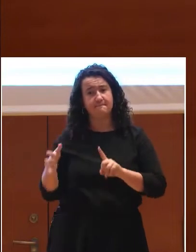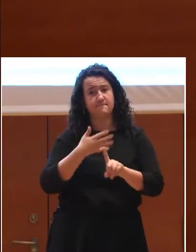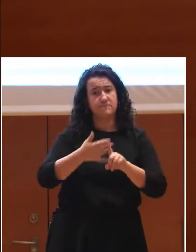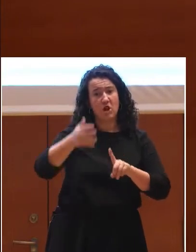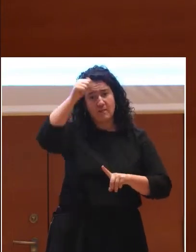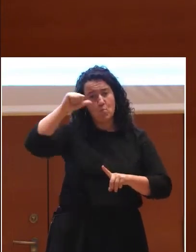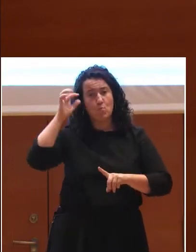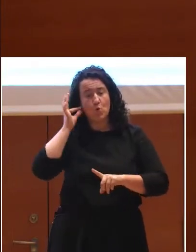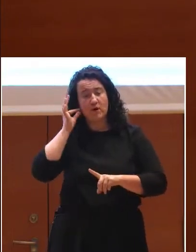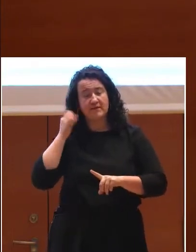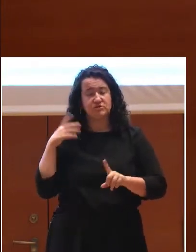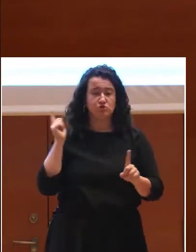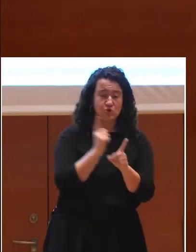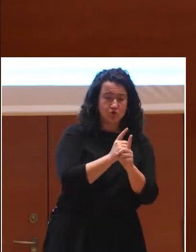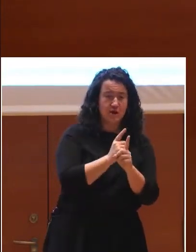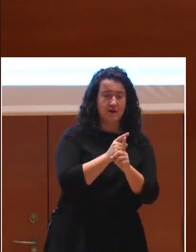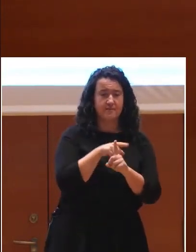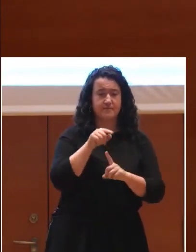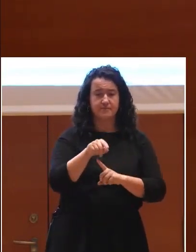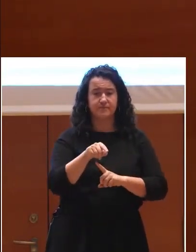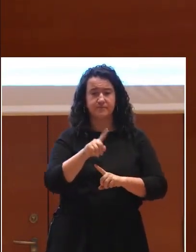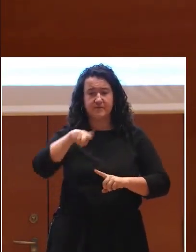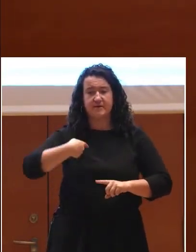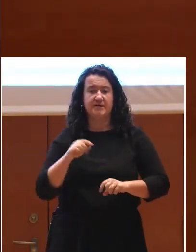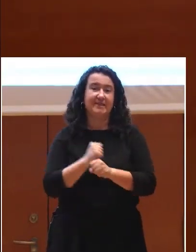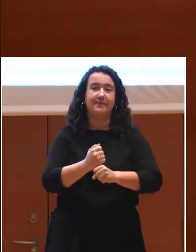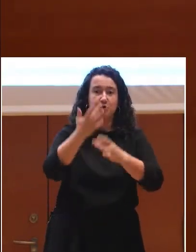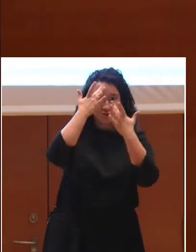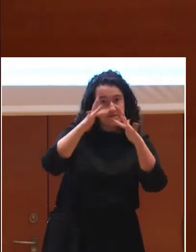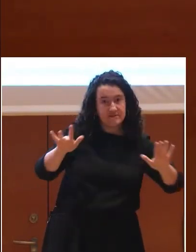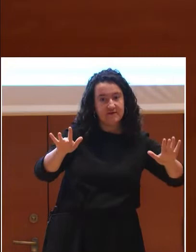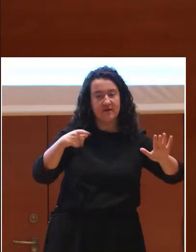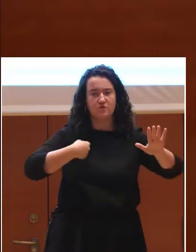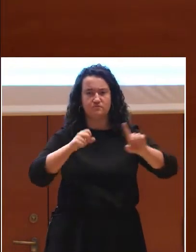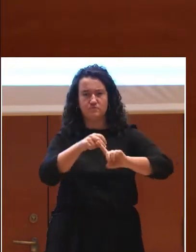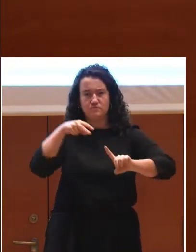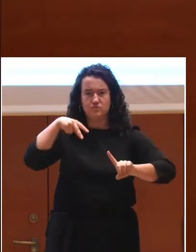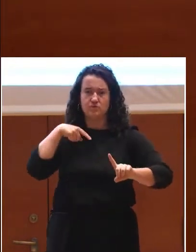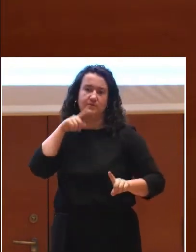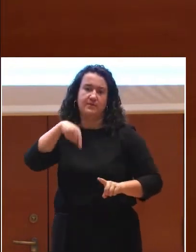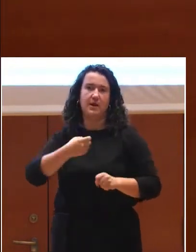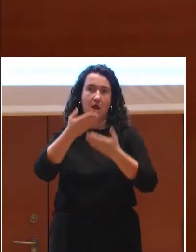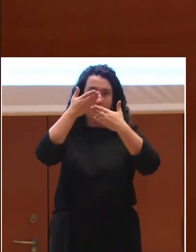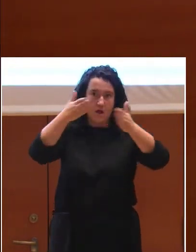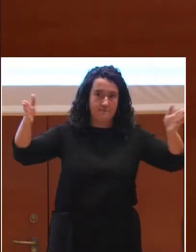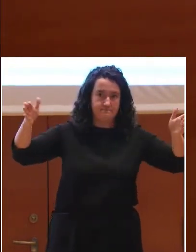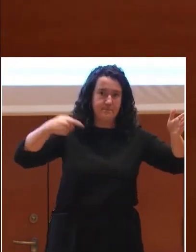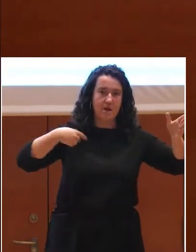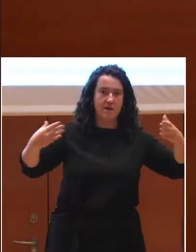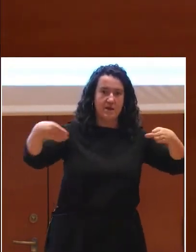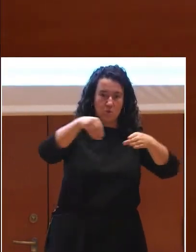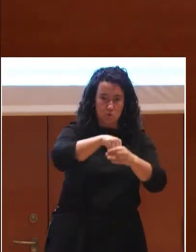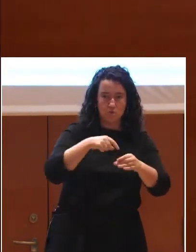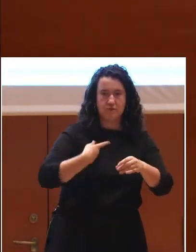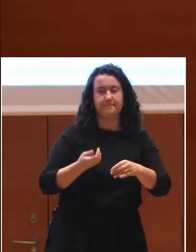es precisamente identificar y conocer el alcance de las violencias contra las mujeres y hacer esto además a través de un